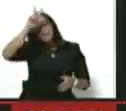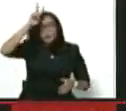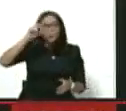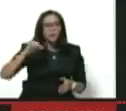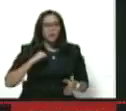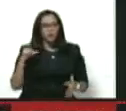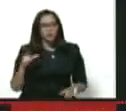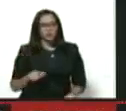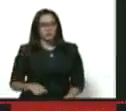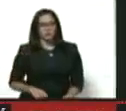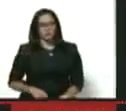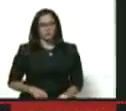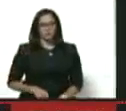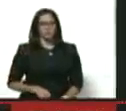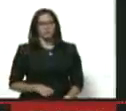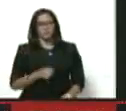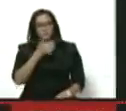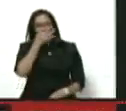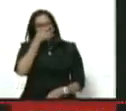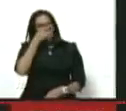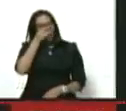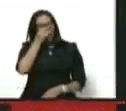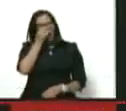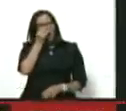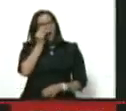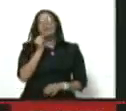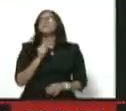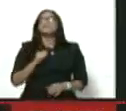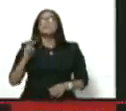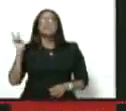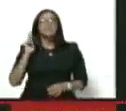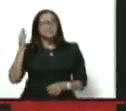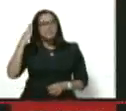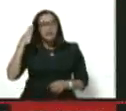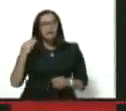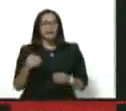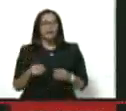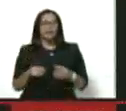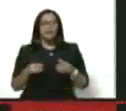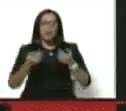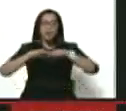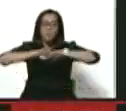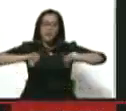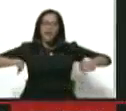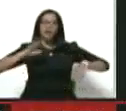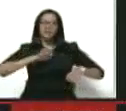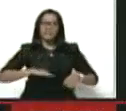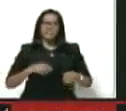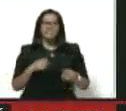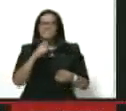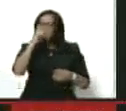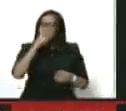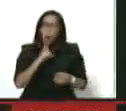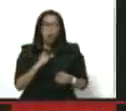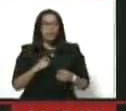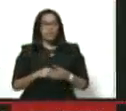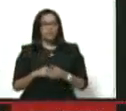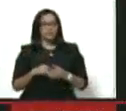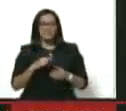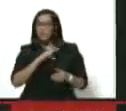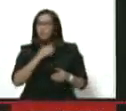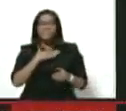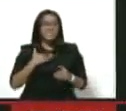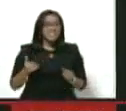son. Venezuela se ha enterado del nivel de división que tienen ellos, que se odian, que no se soportan.